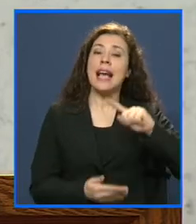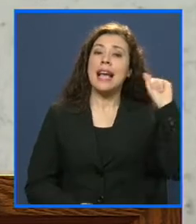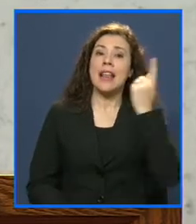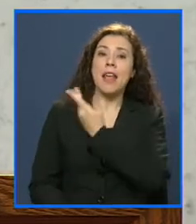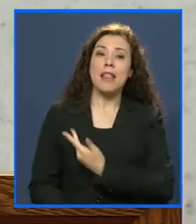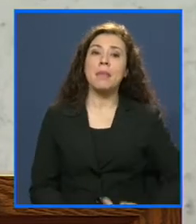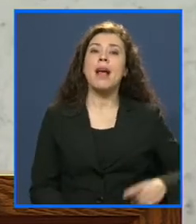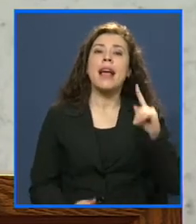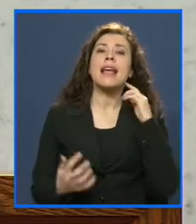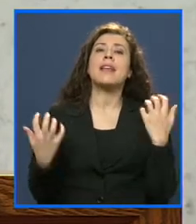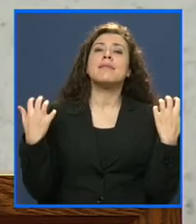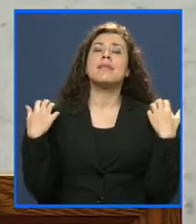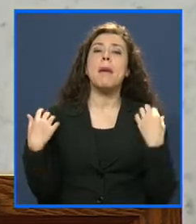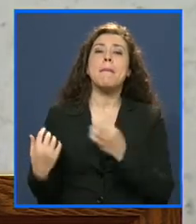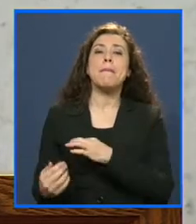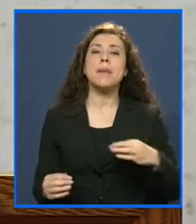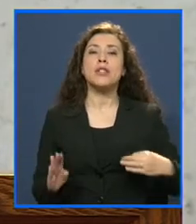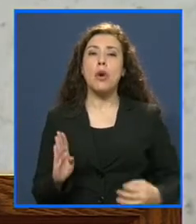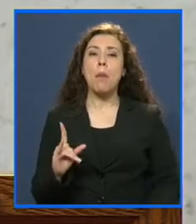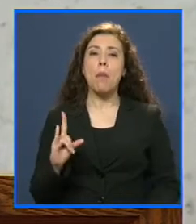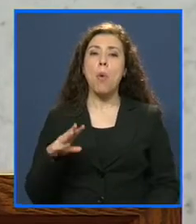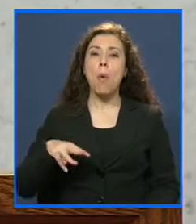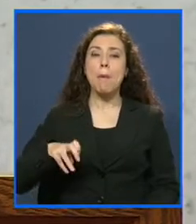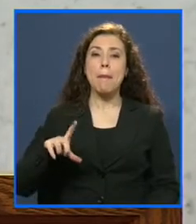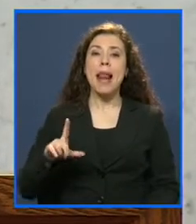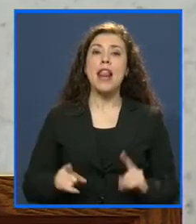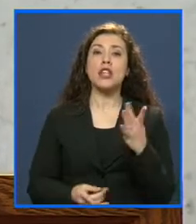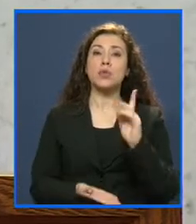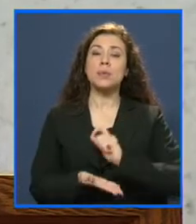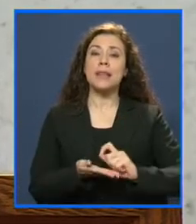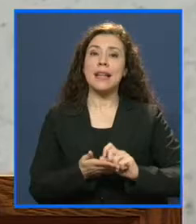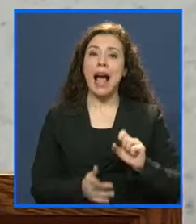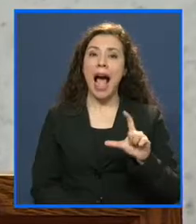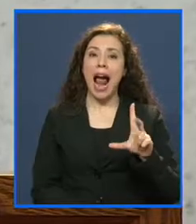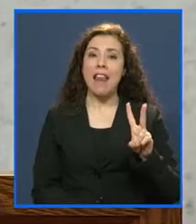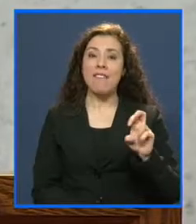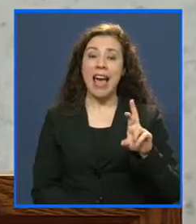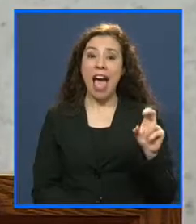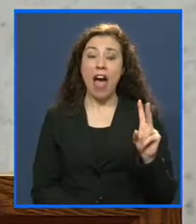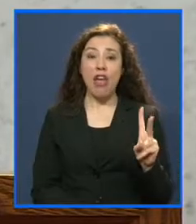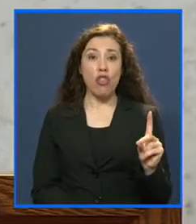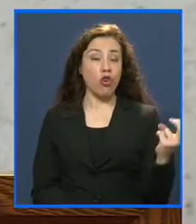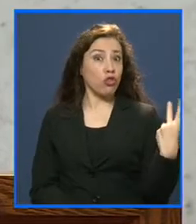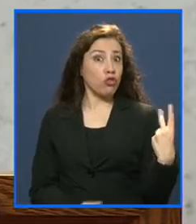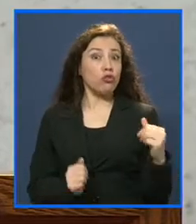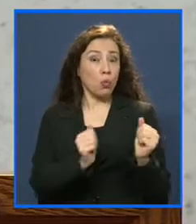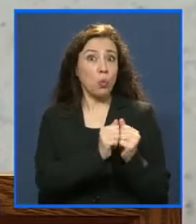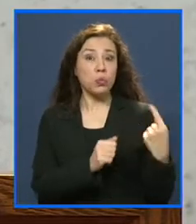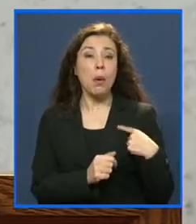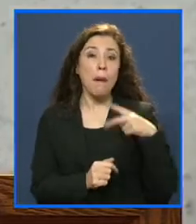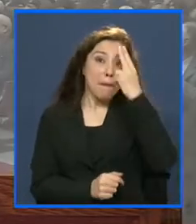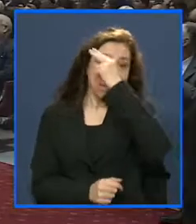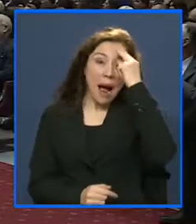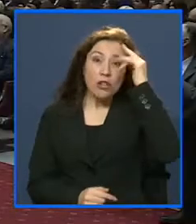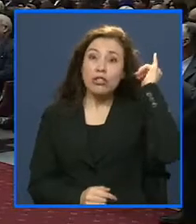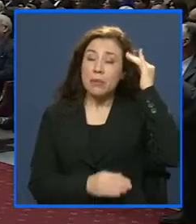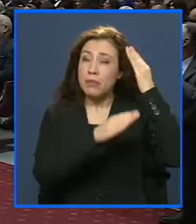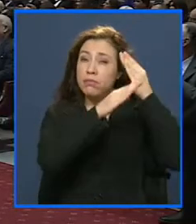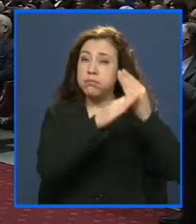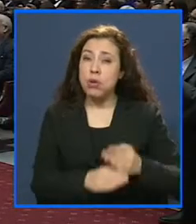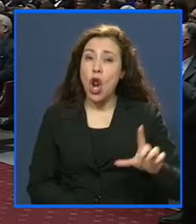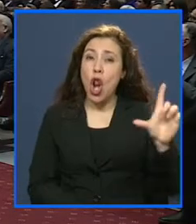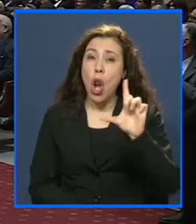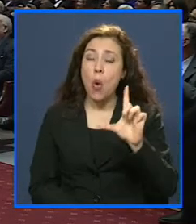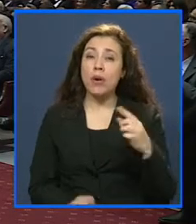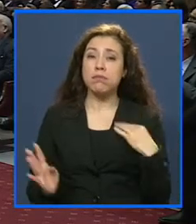lidera el ministro gonzalo blümel y el subsecretario alvarado con ellos desde marzo e ininterrumpidamente todos los lunes nos hemos